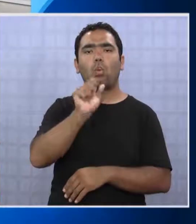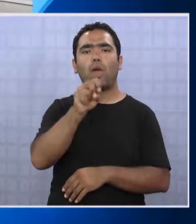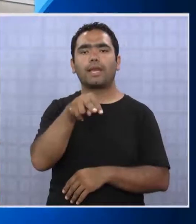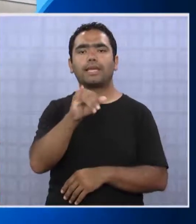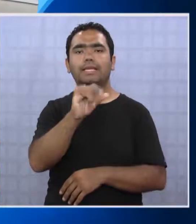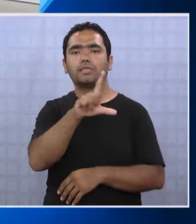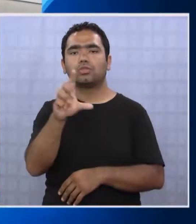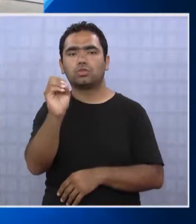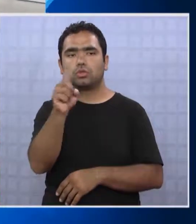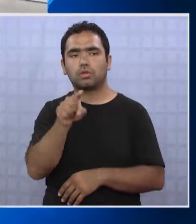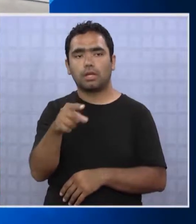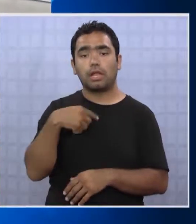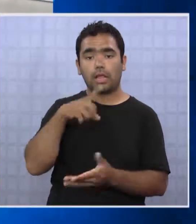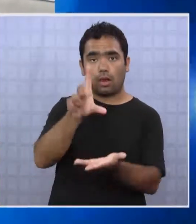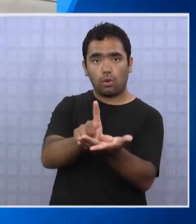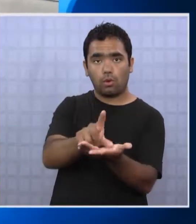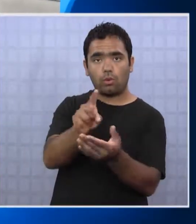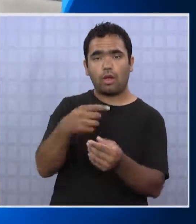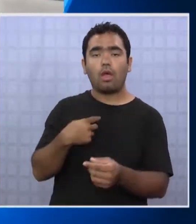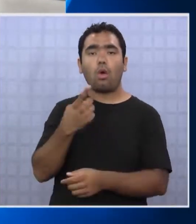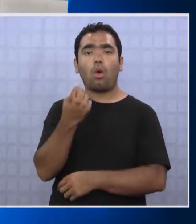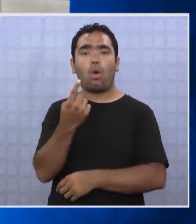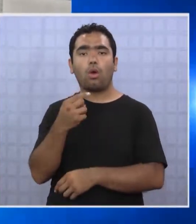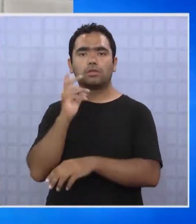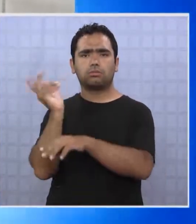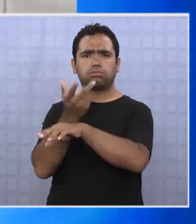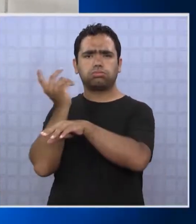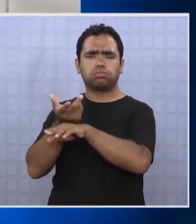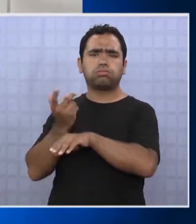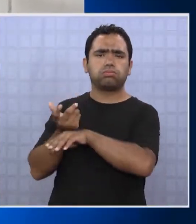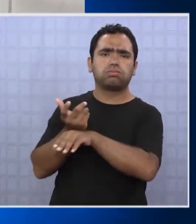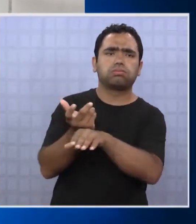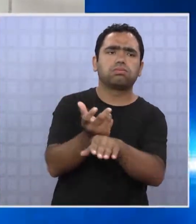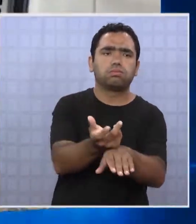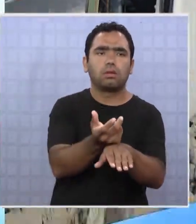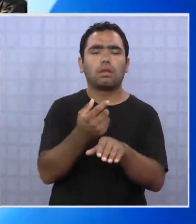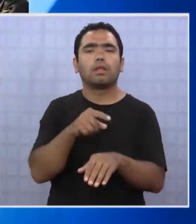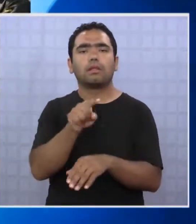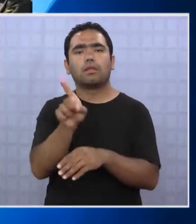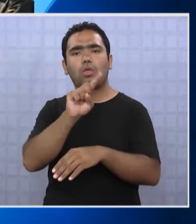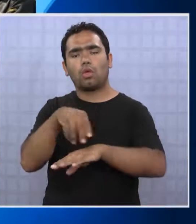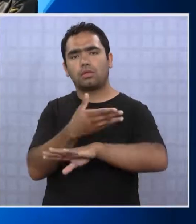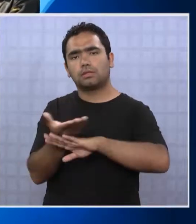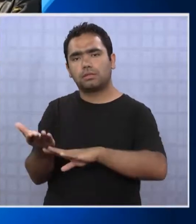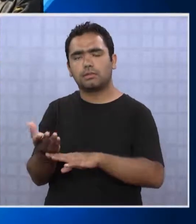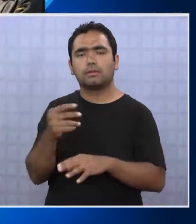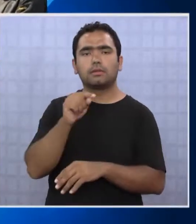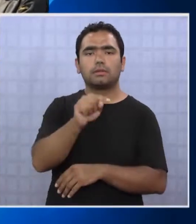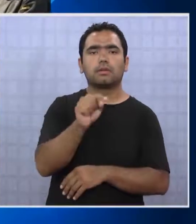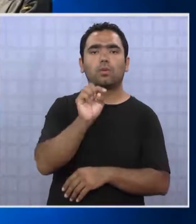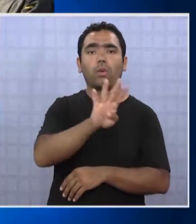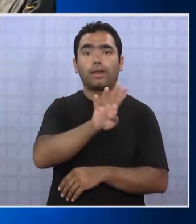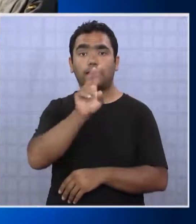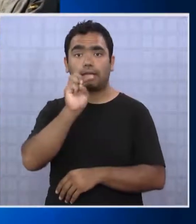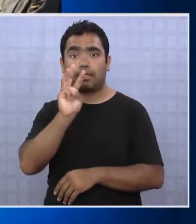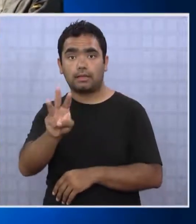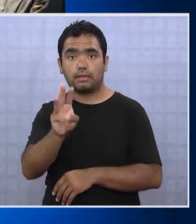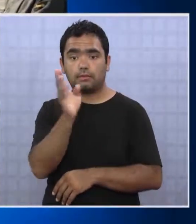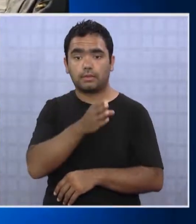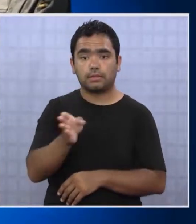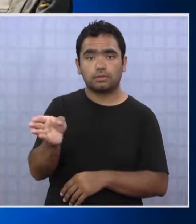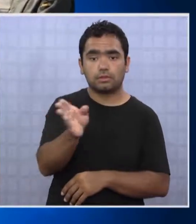hasta el lugar llegaron a dos ambulancias activando la red de emergencia de todos los servicios competentes de los 43 pasajeros